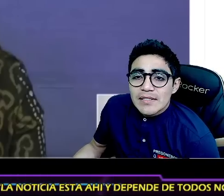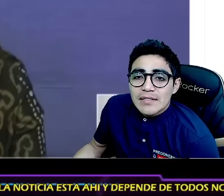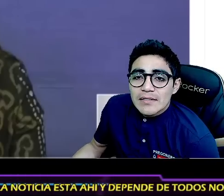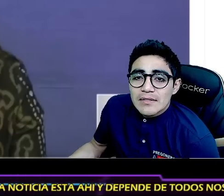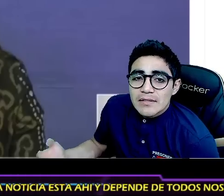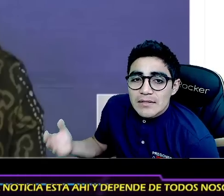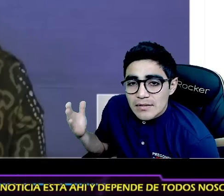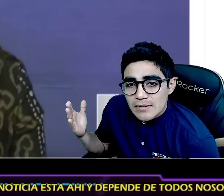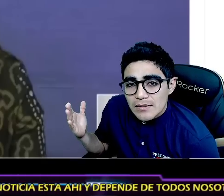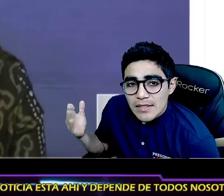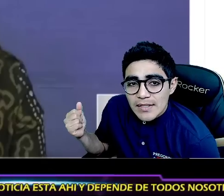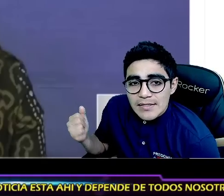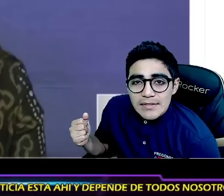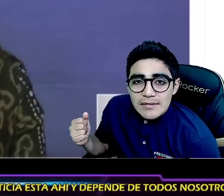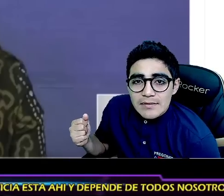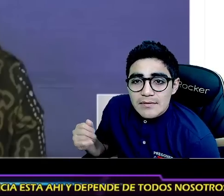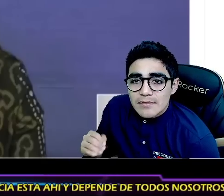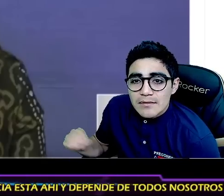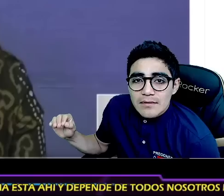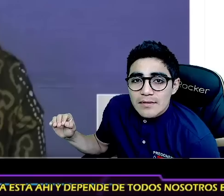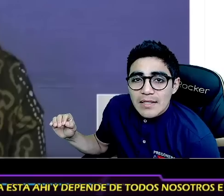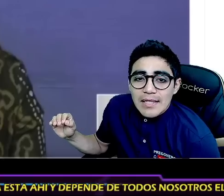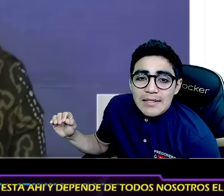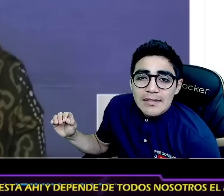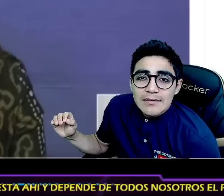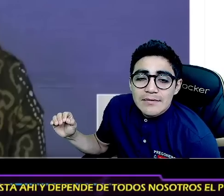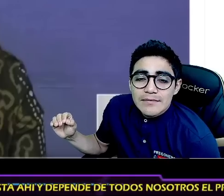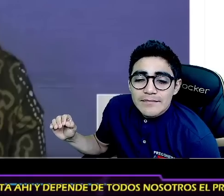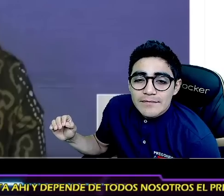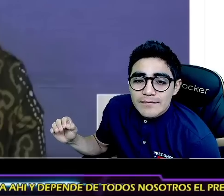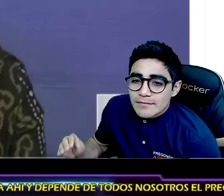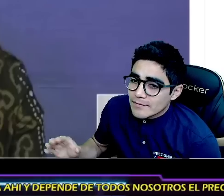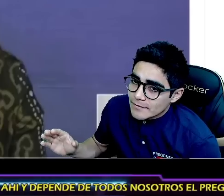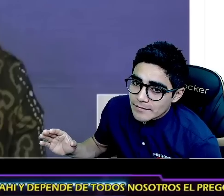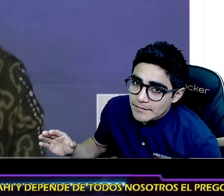simplemente de decir quién es. Tan tan.